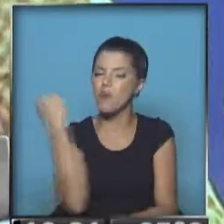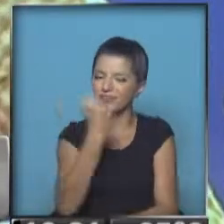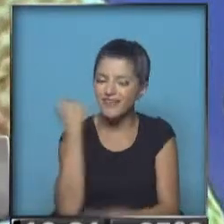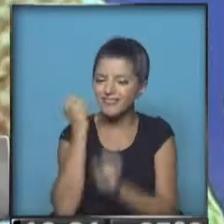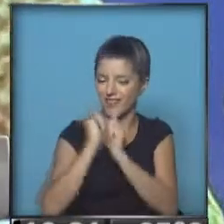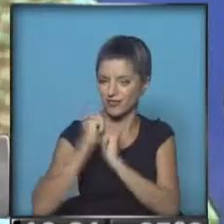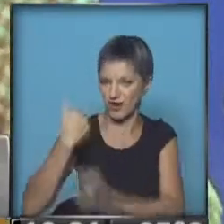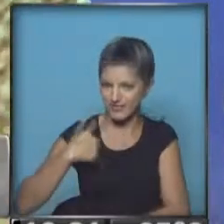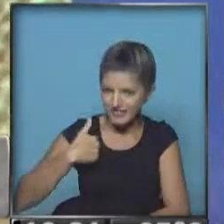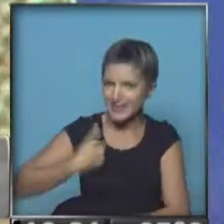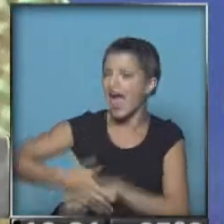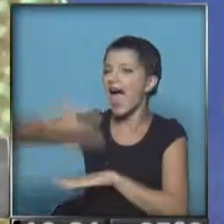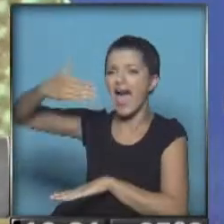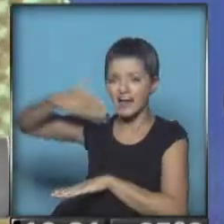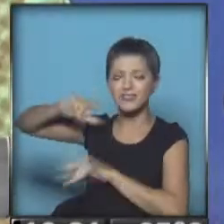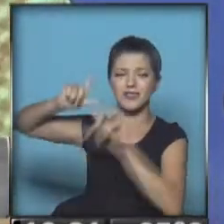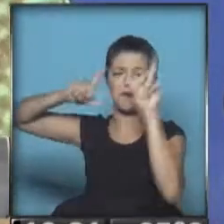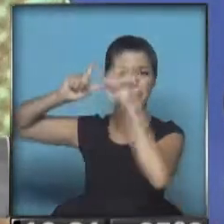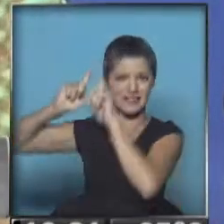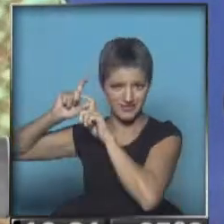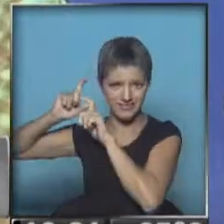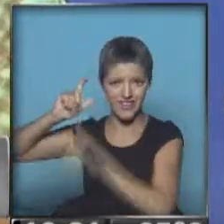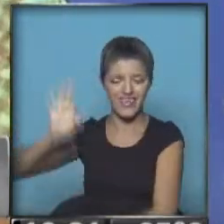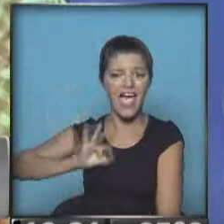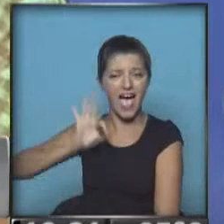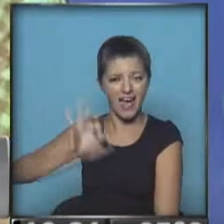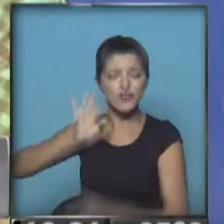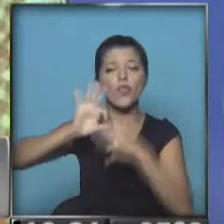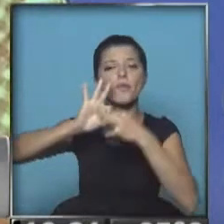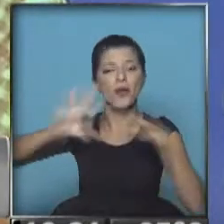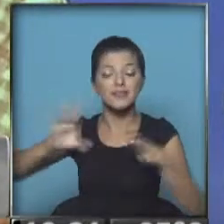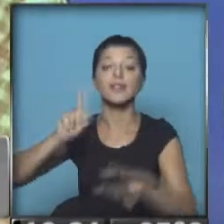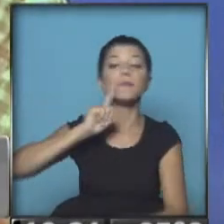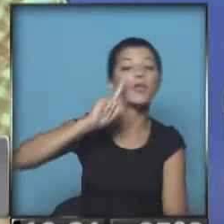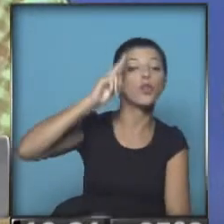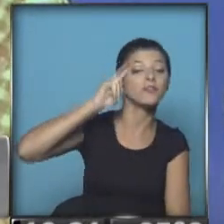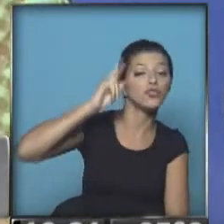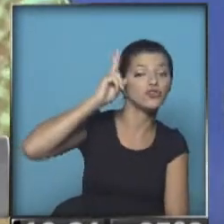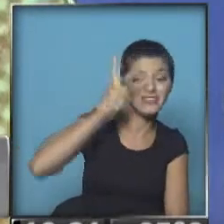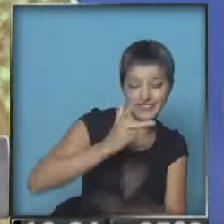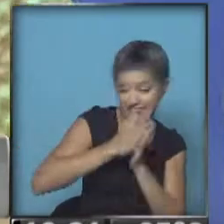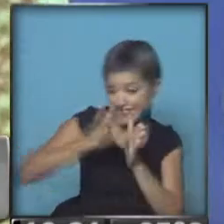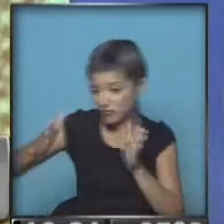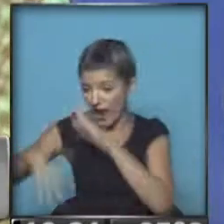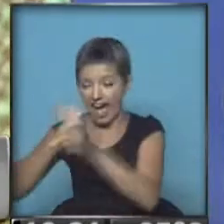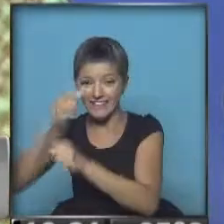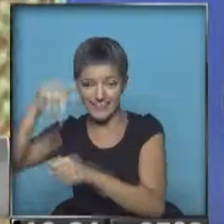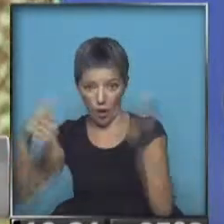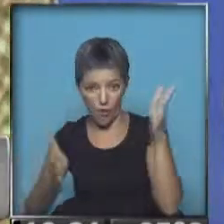que hemos transcurrido en estos años de democracia de 1983 a la fecha, como